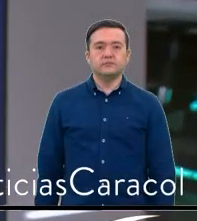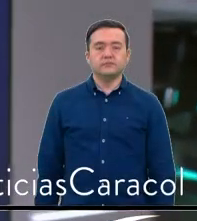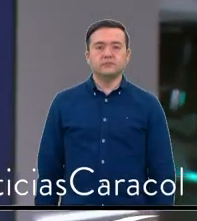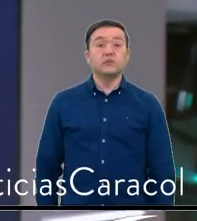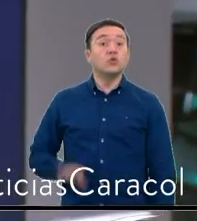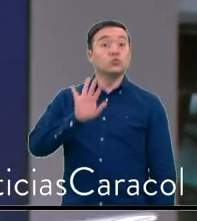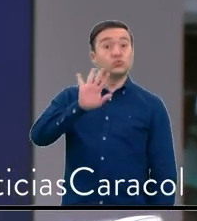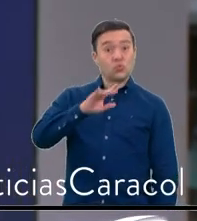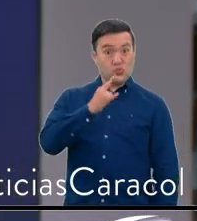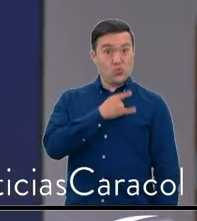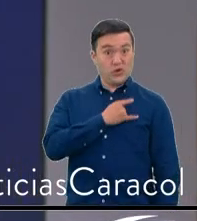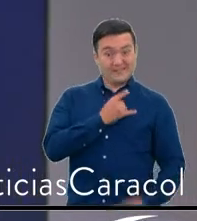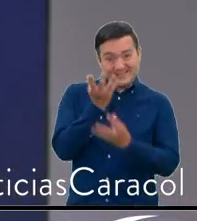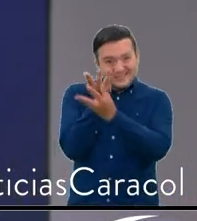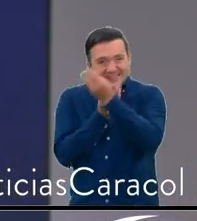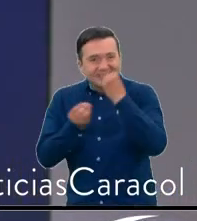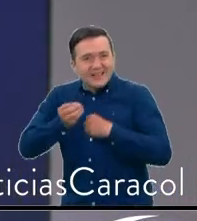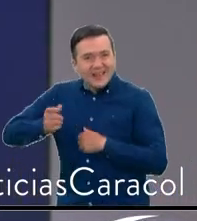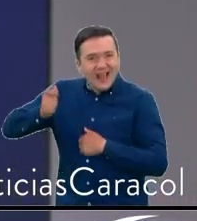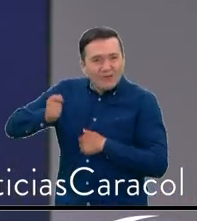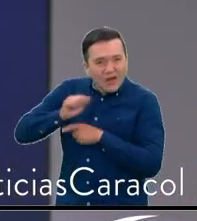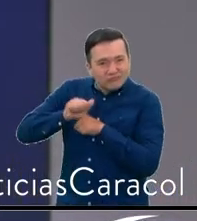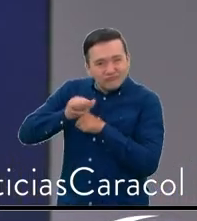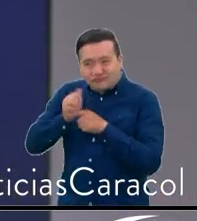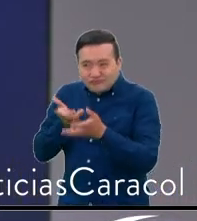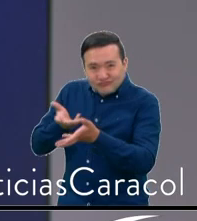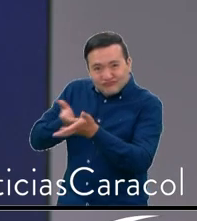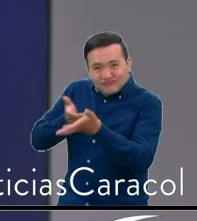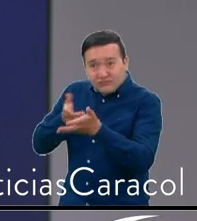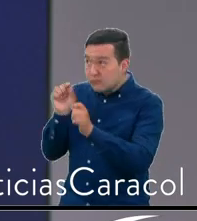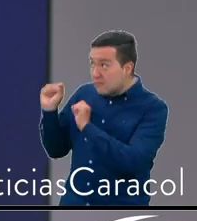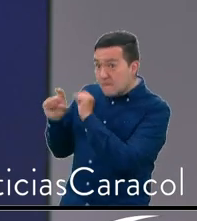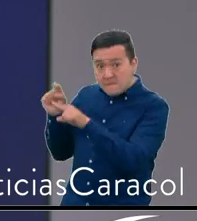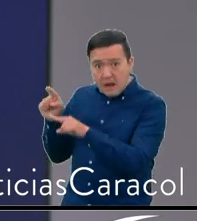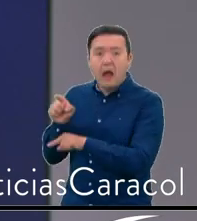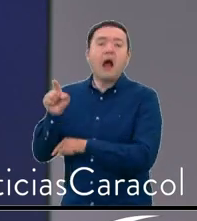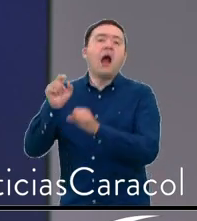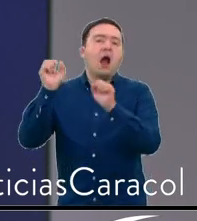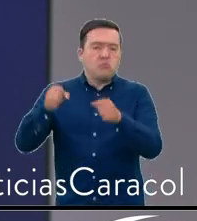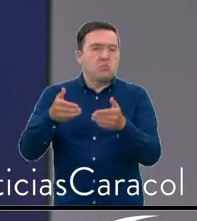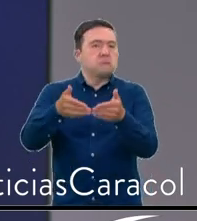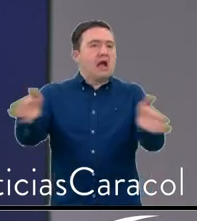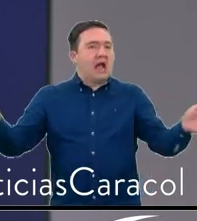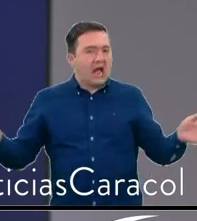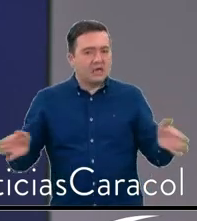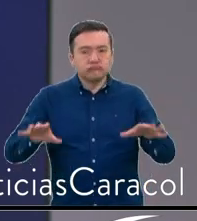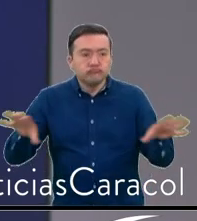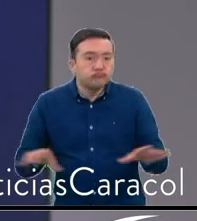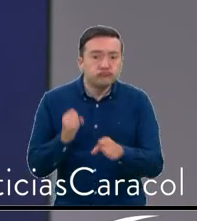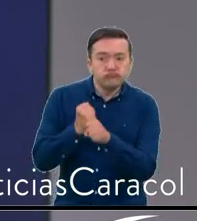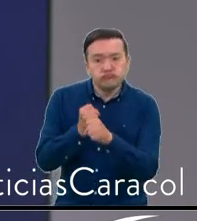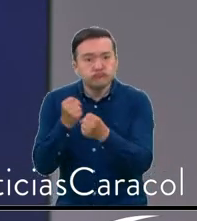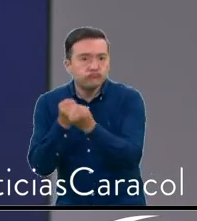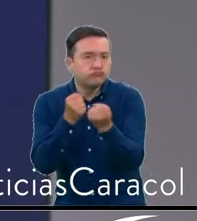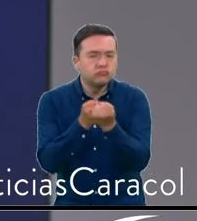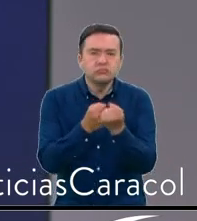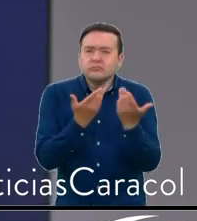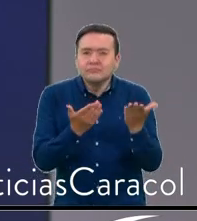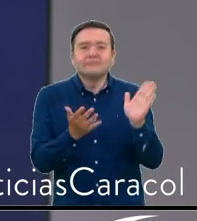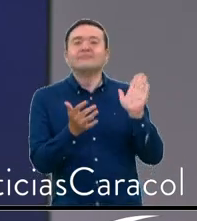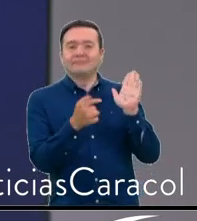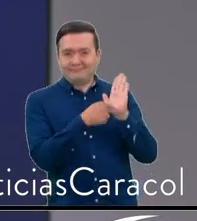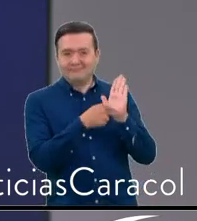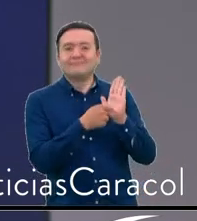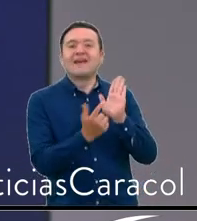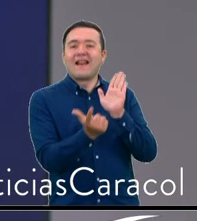Los consultorios jurídicos de las universidades ahora tienen una mayor área de acción gracias a una nueva ley de la República. ¿Cuáles son las novedades y para